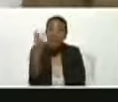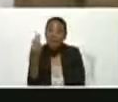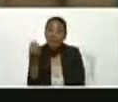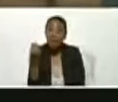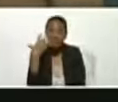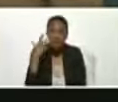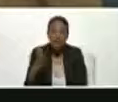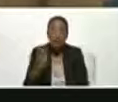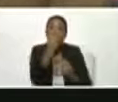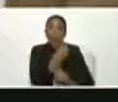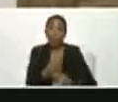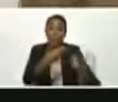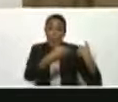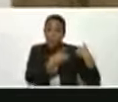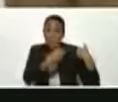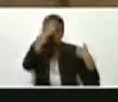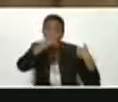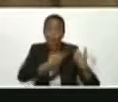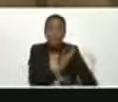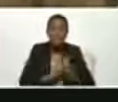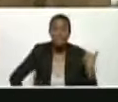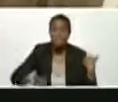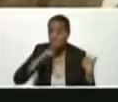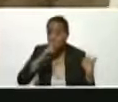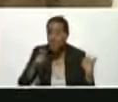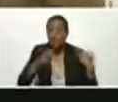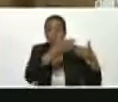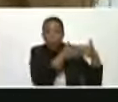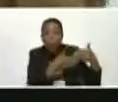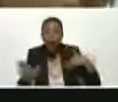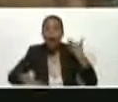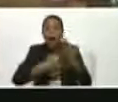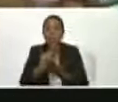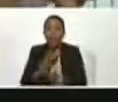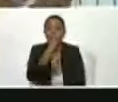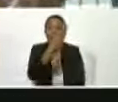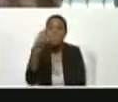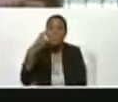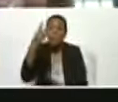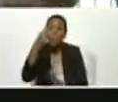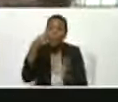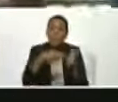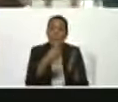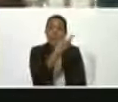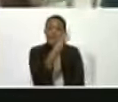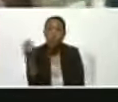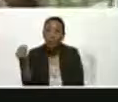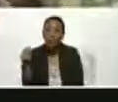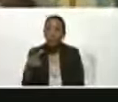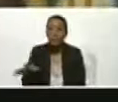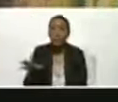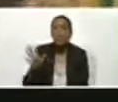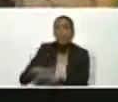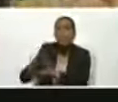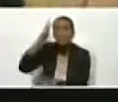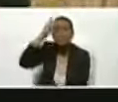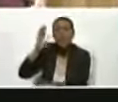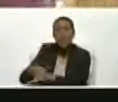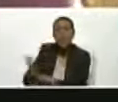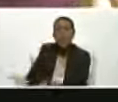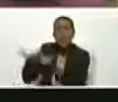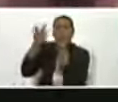asumir para todo el periodo hasta el 2030 del que me dices del plan de la 7t por